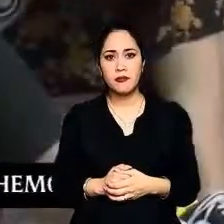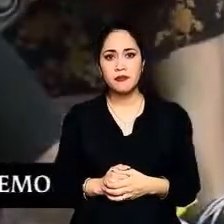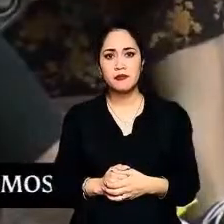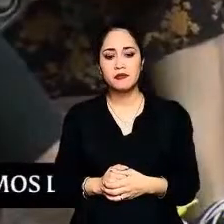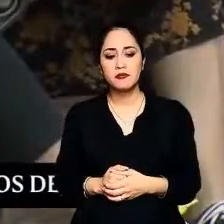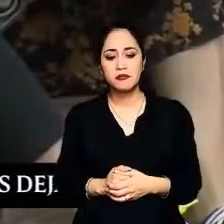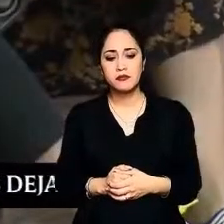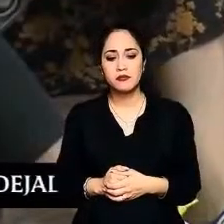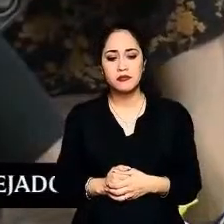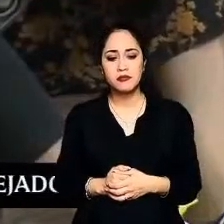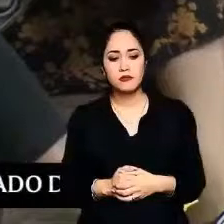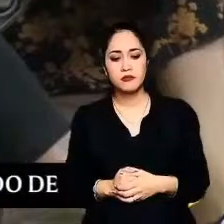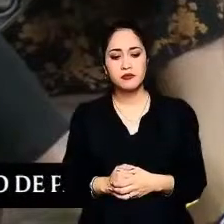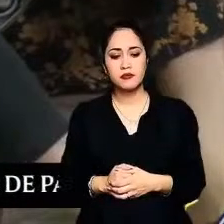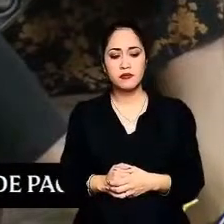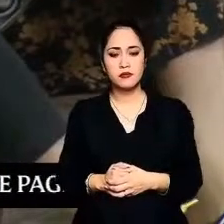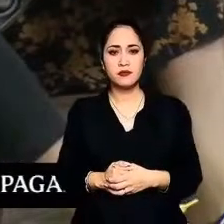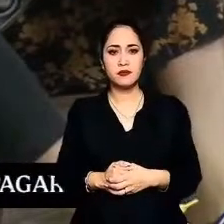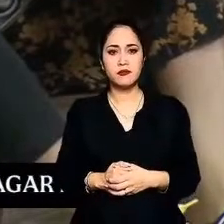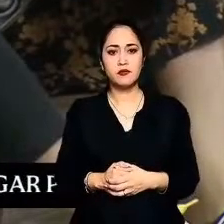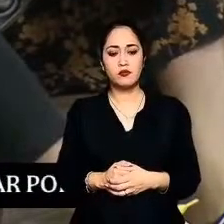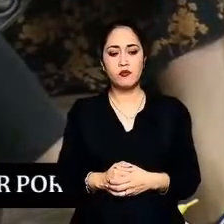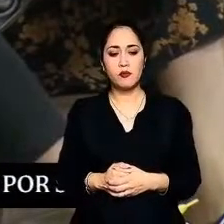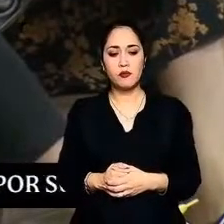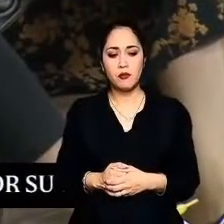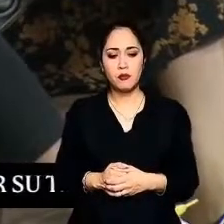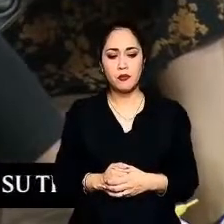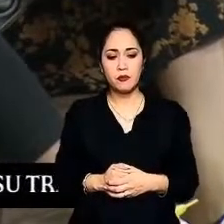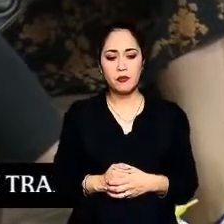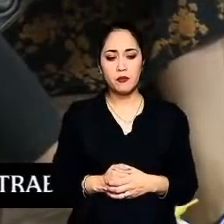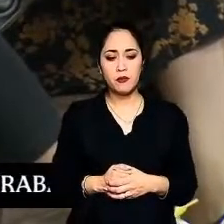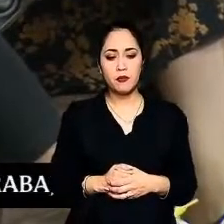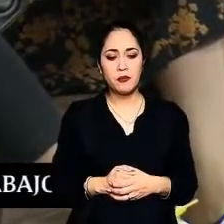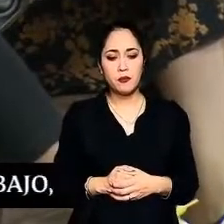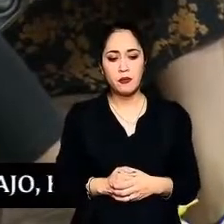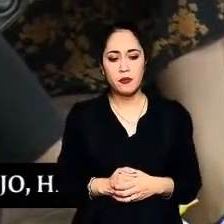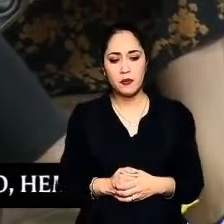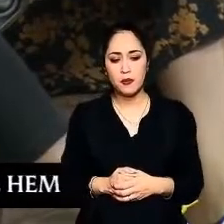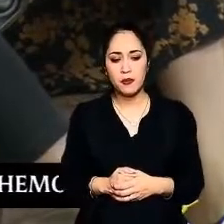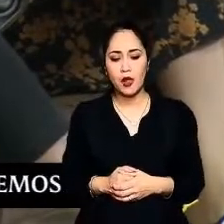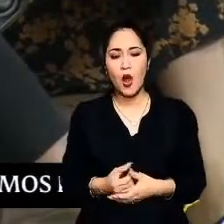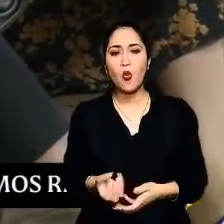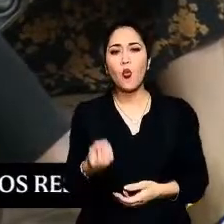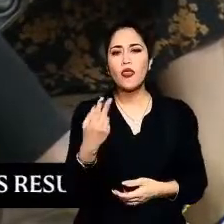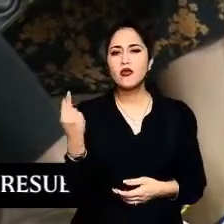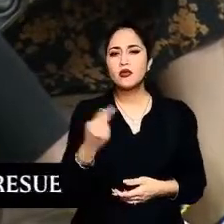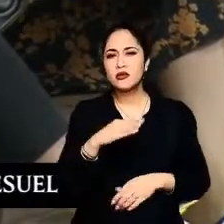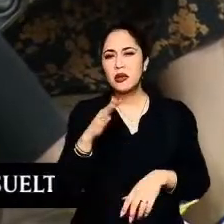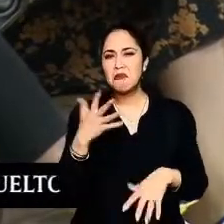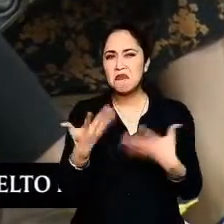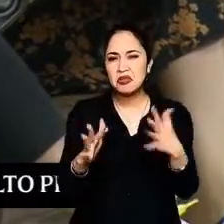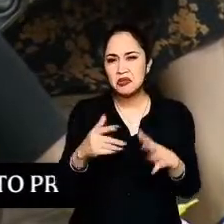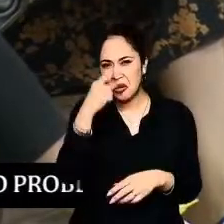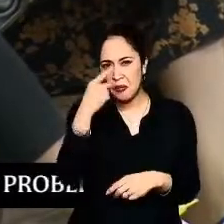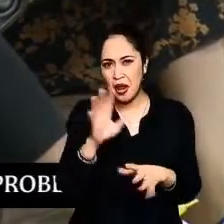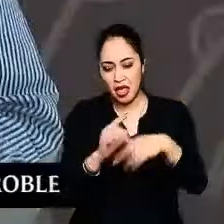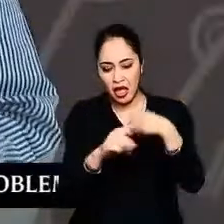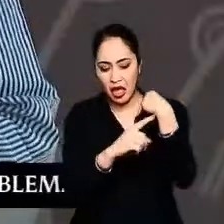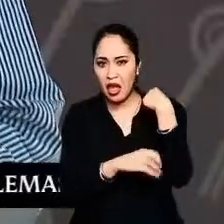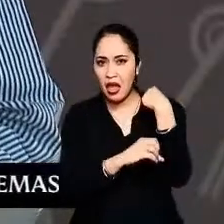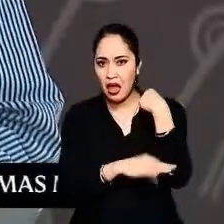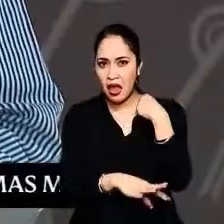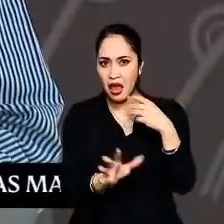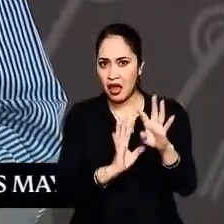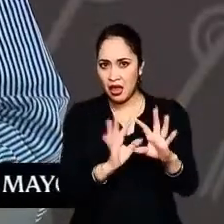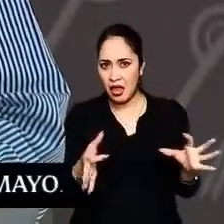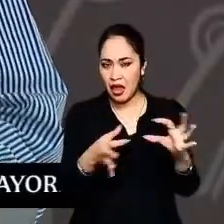¿A cuánto asciende, gobernador, el recurso extraordinario para que ya sea una realidad la práctica del aborto en las instituciones? ¿O cómo se encuentra en este sentido? No lo tengo calculado,